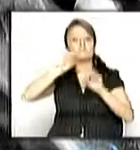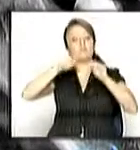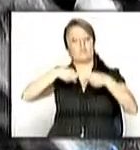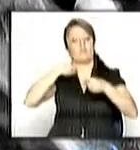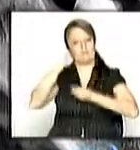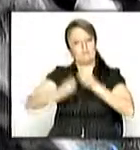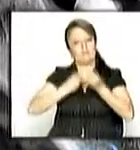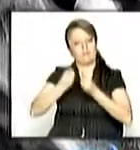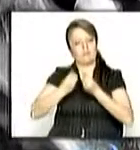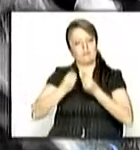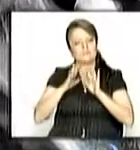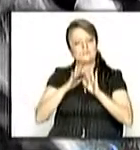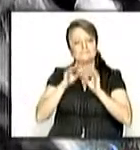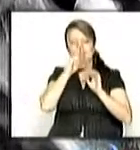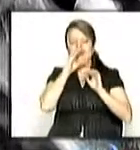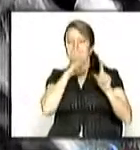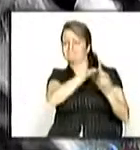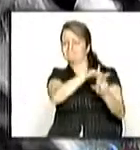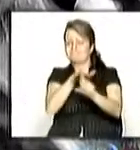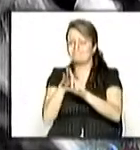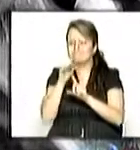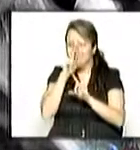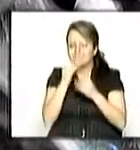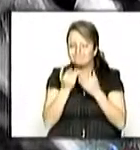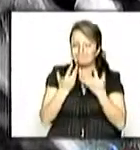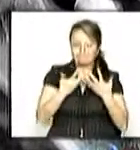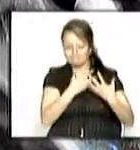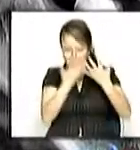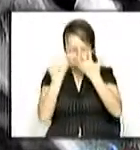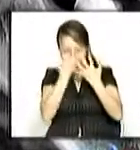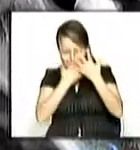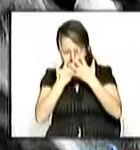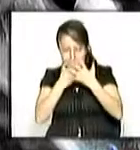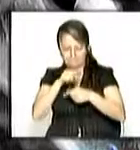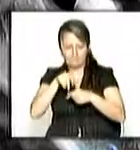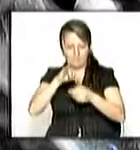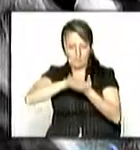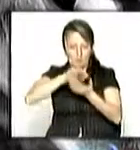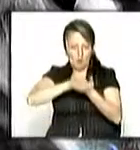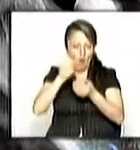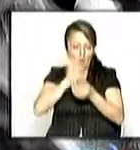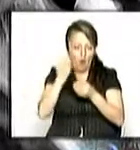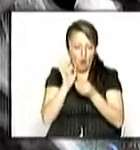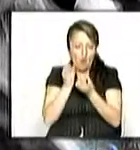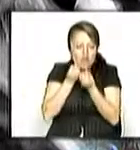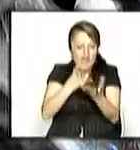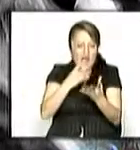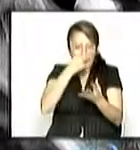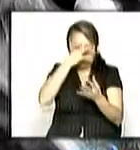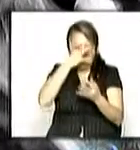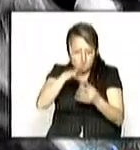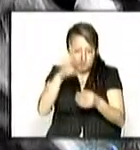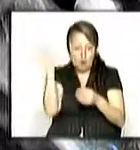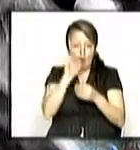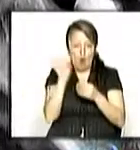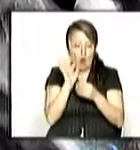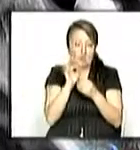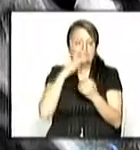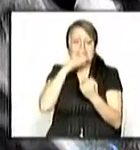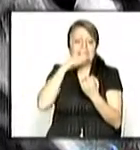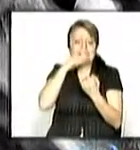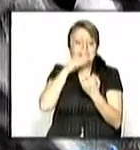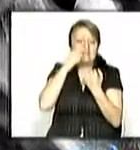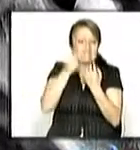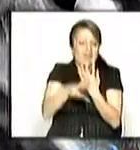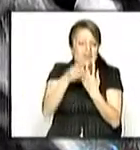una interferencia, un foco séptico, una irritación